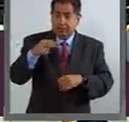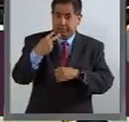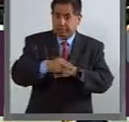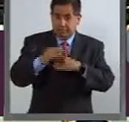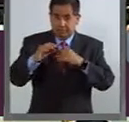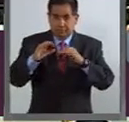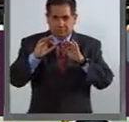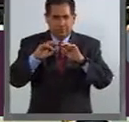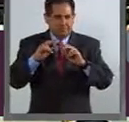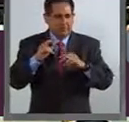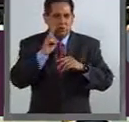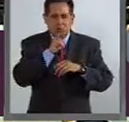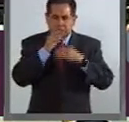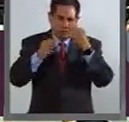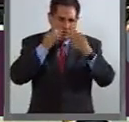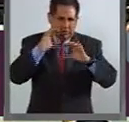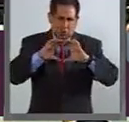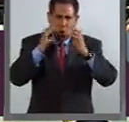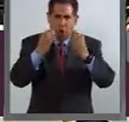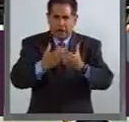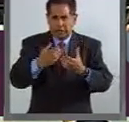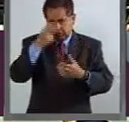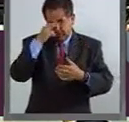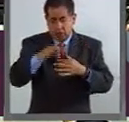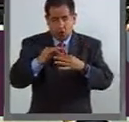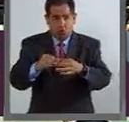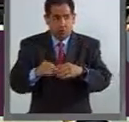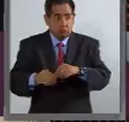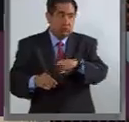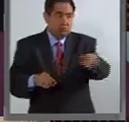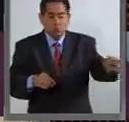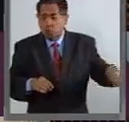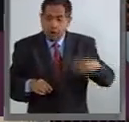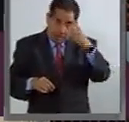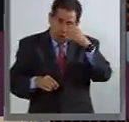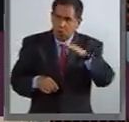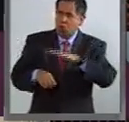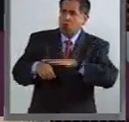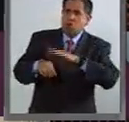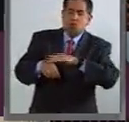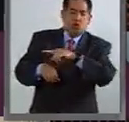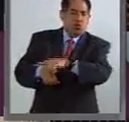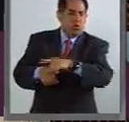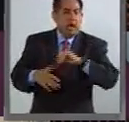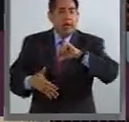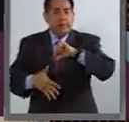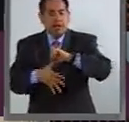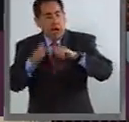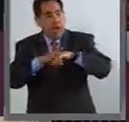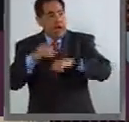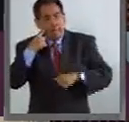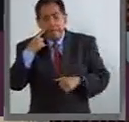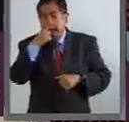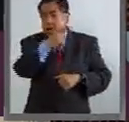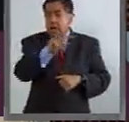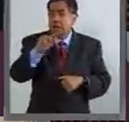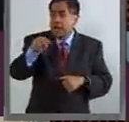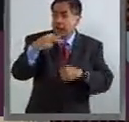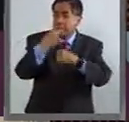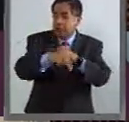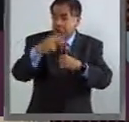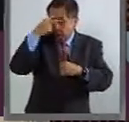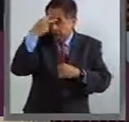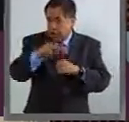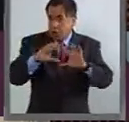Congreso aquí en México pues se ha convertido en referente en América Latina y en algunos otros países